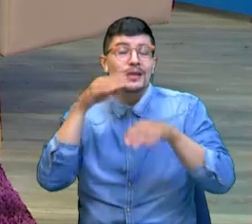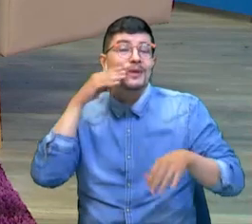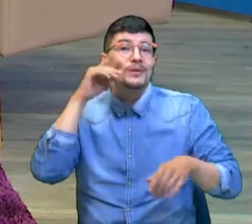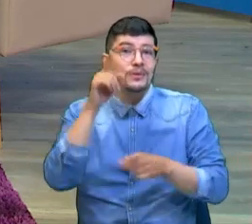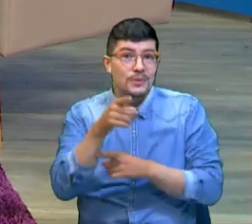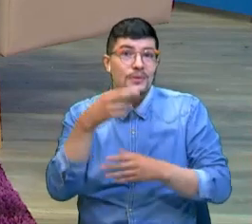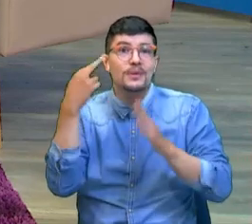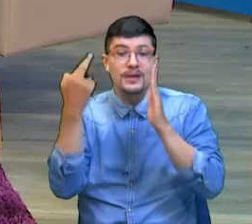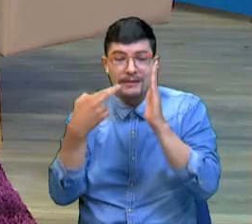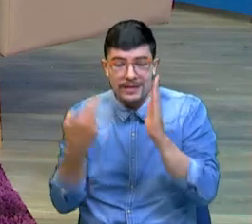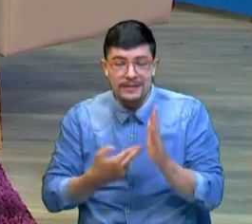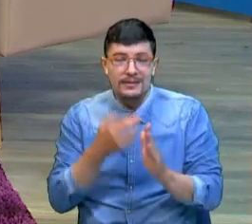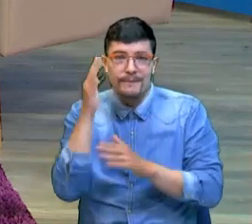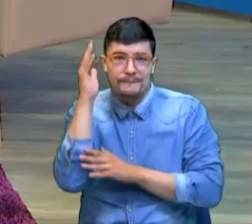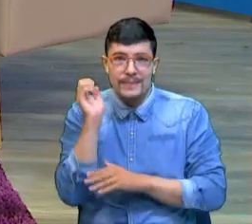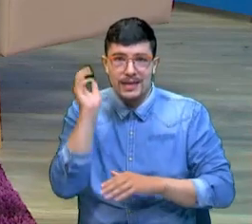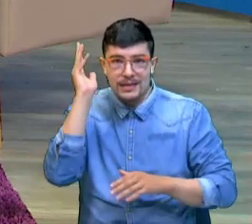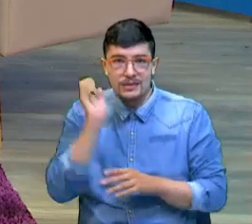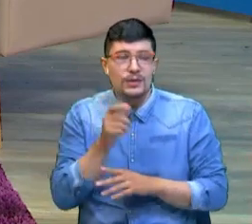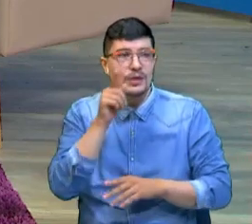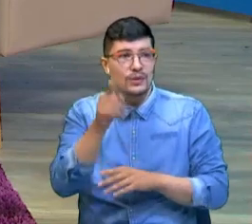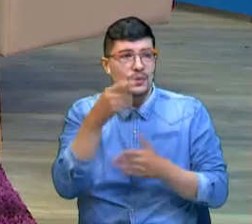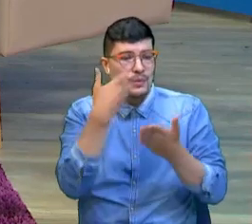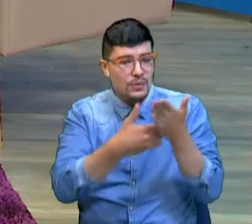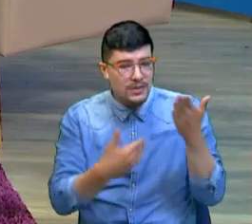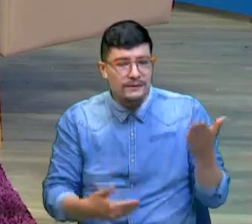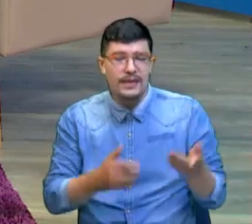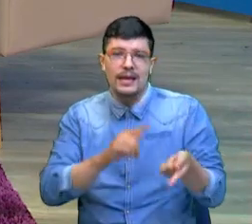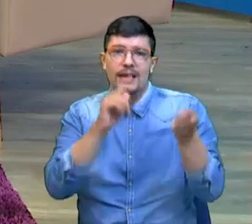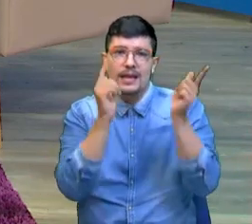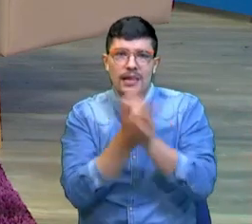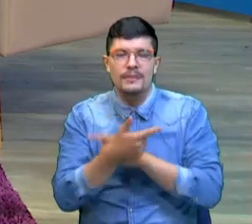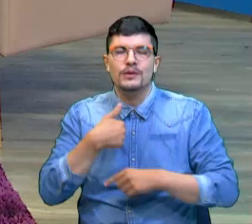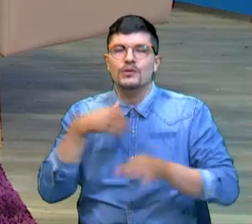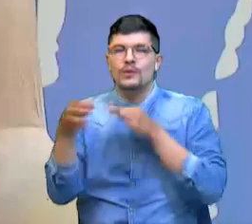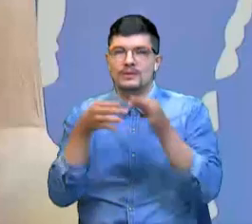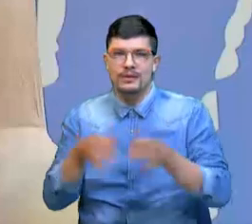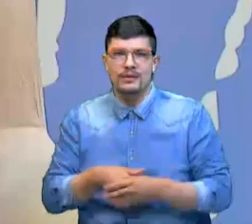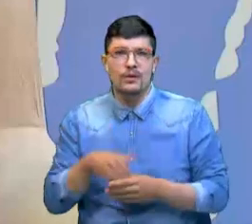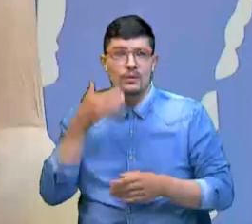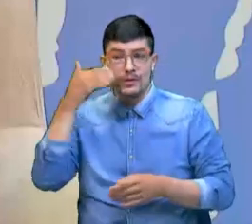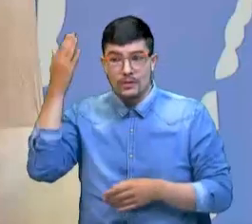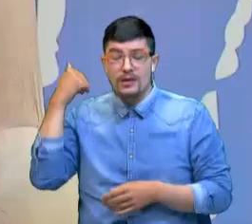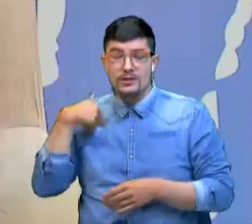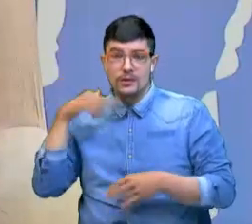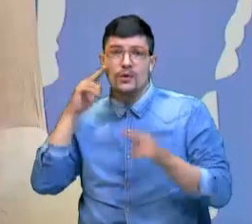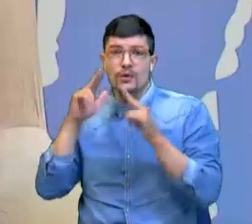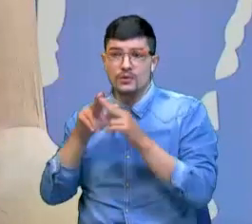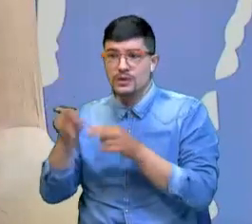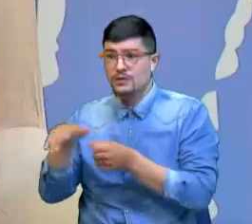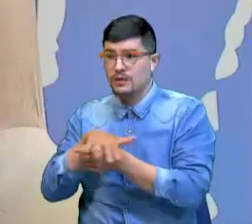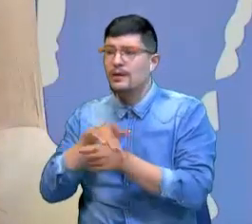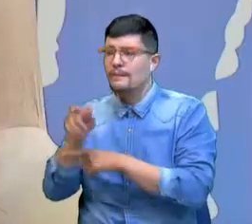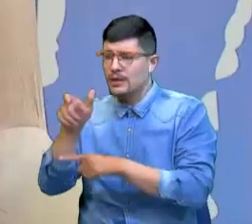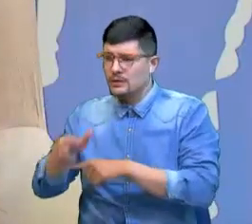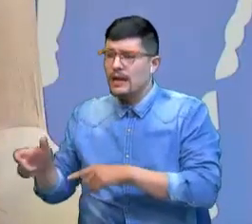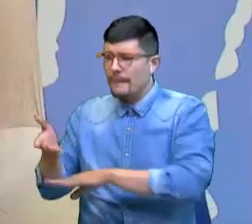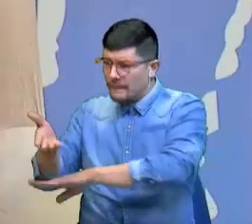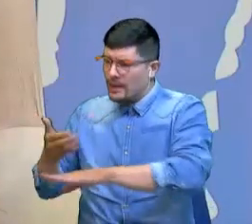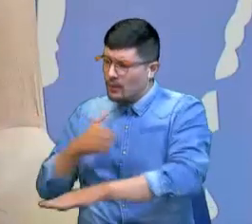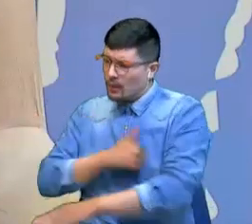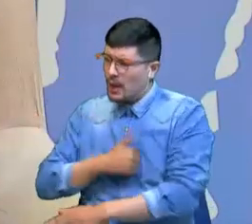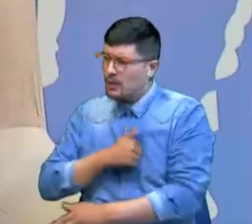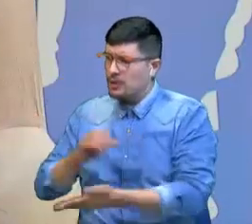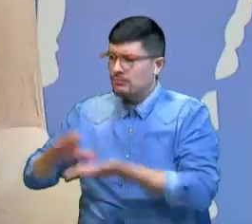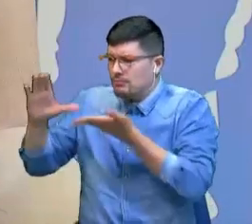revisar una pensión que justifique el cambio. ¿Me explico? He conocido situaciones de personas que van y piden reliquidaciones